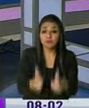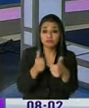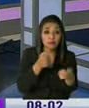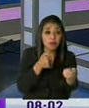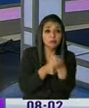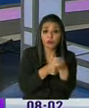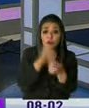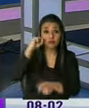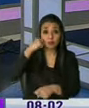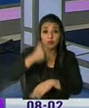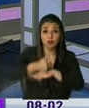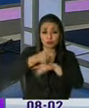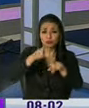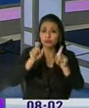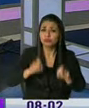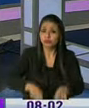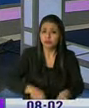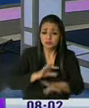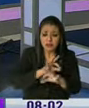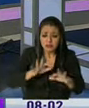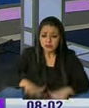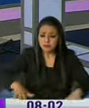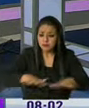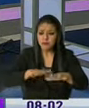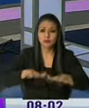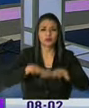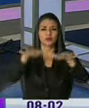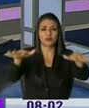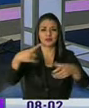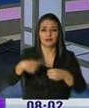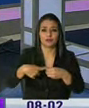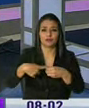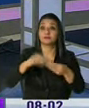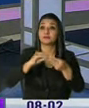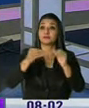ayudemos. Recuerde que usted puede marcar la diferencia. En pantalla,